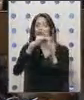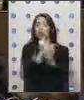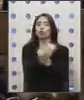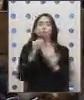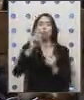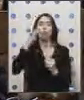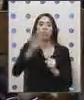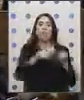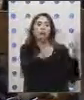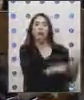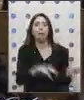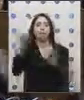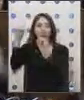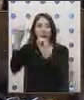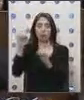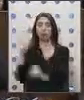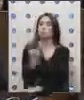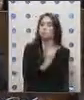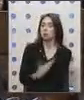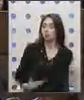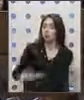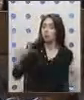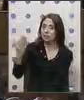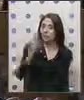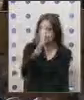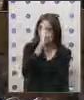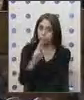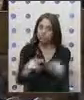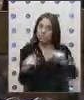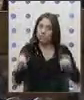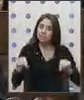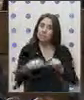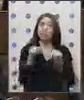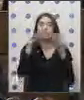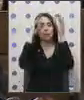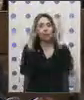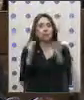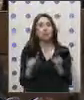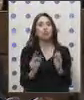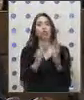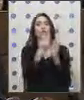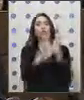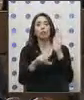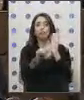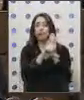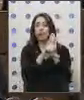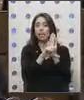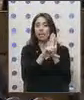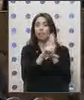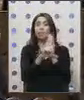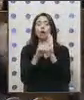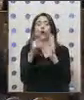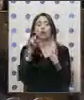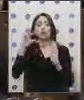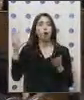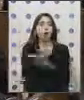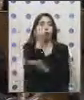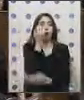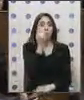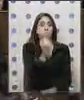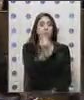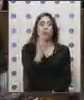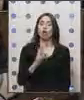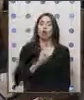presidente, honorable Sala, todas estas medidas, todas estas modificaciones legales no van a tener el éxito y el resultado